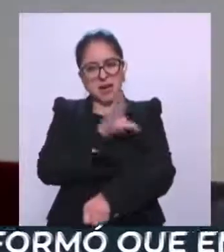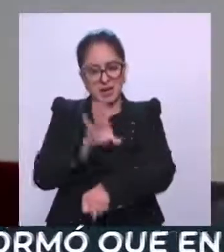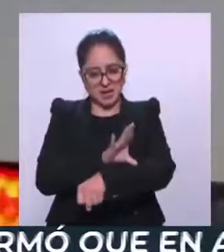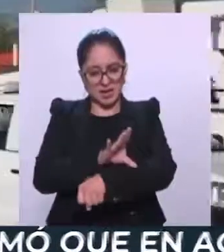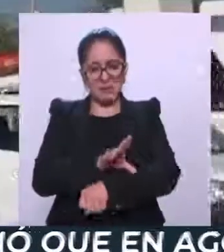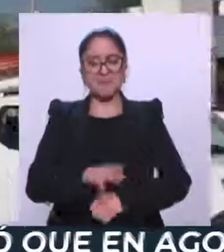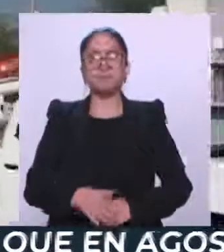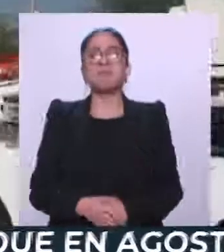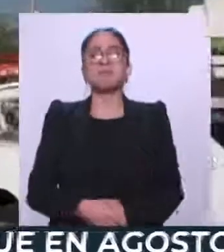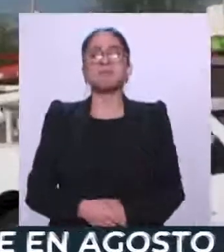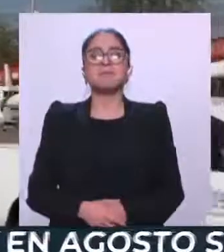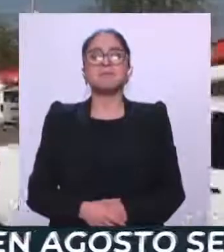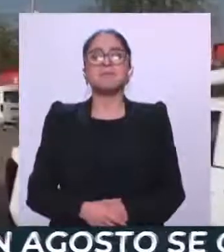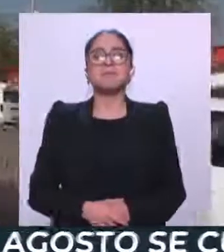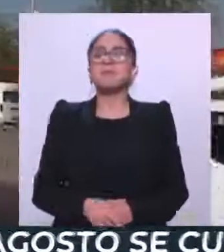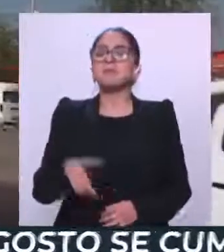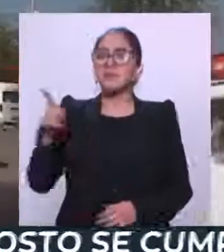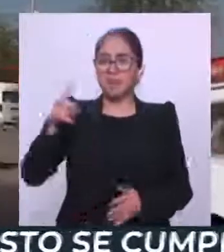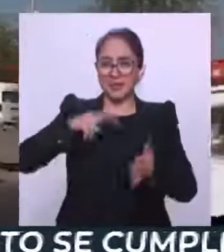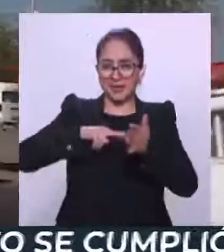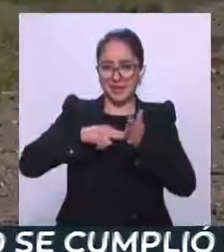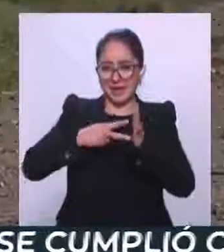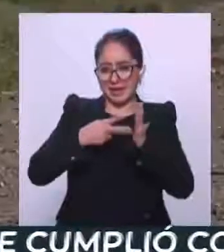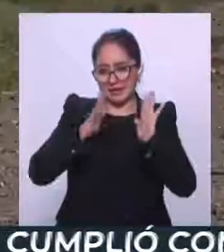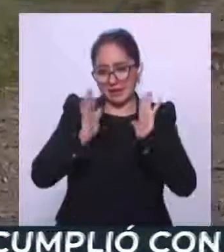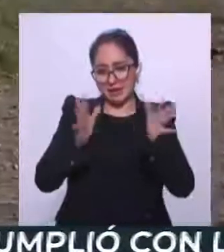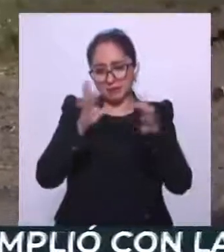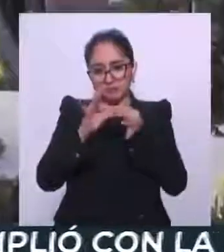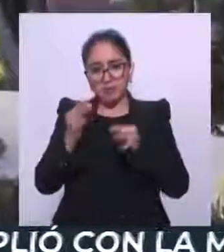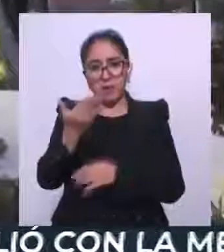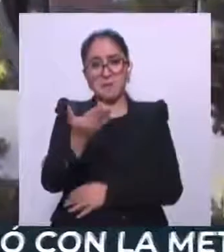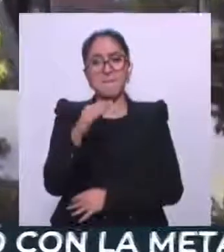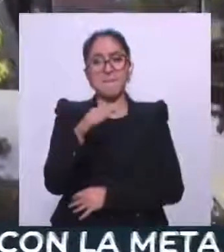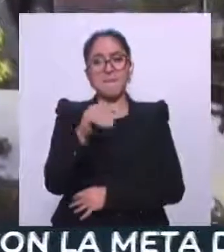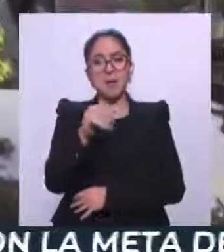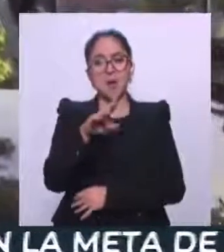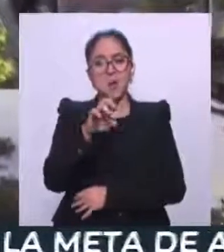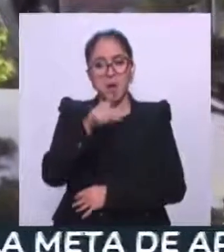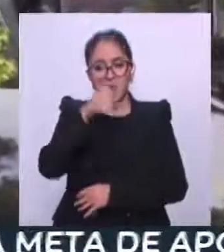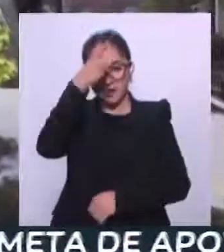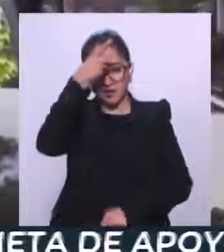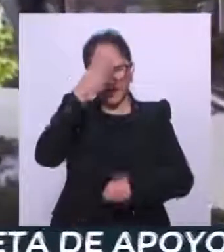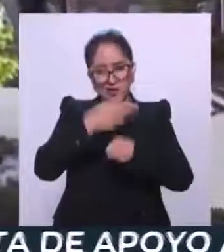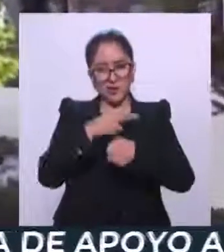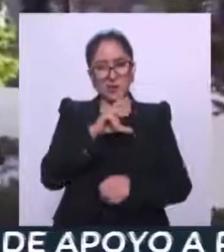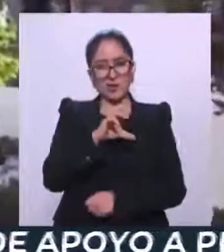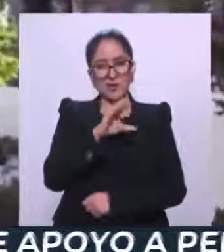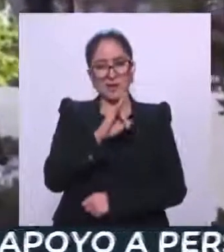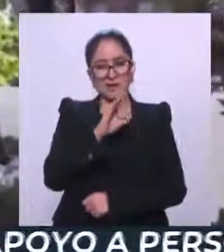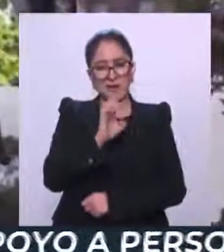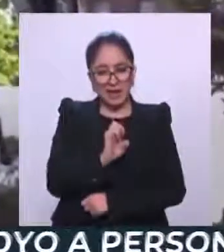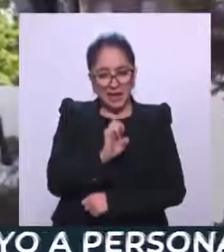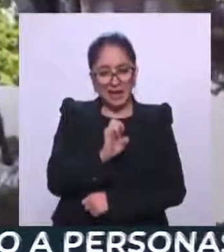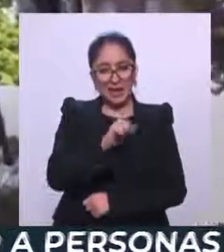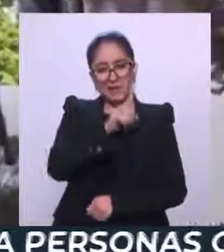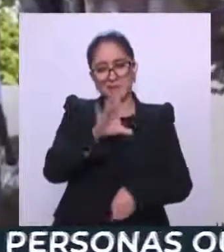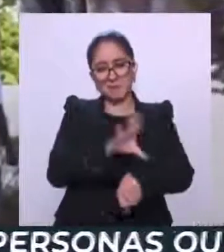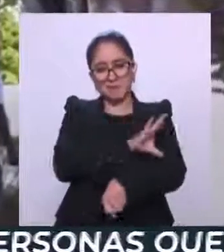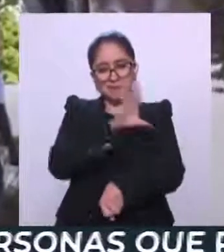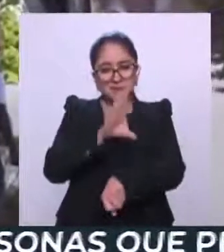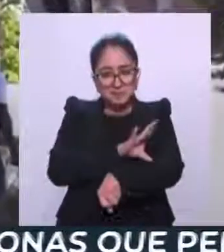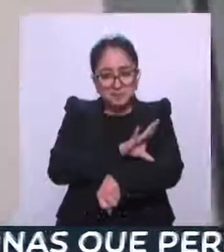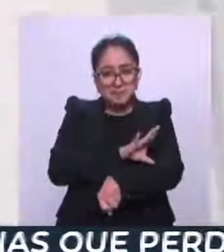vez explicado esto, Manuel Bartlett, el director general de la Comisión Federal de